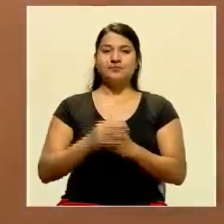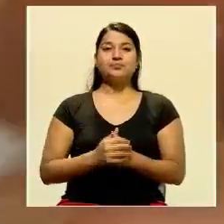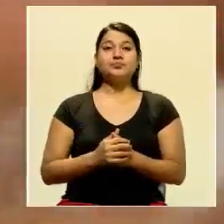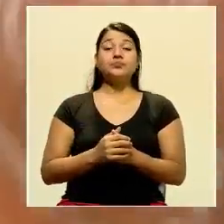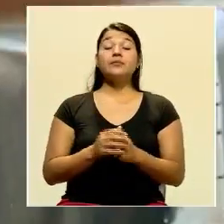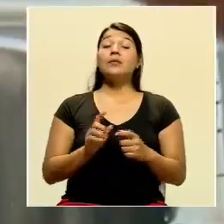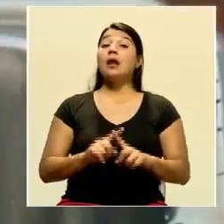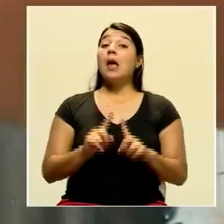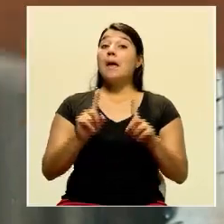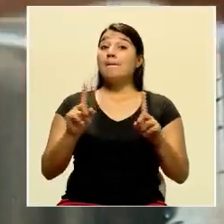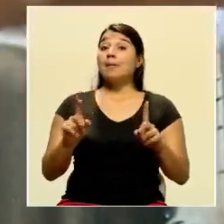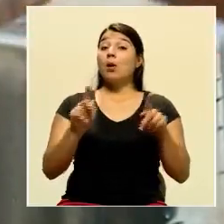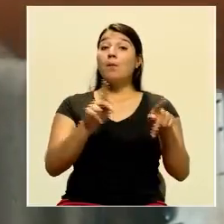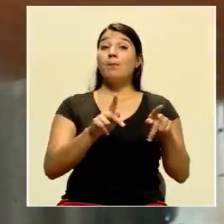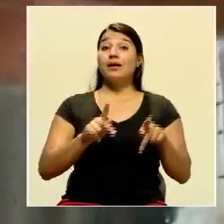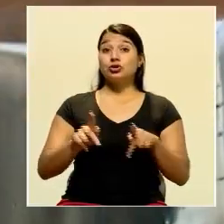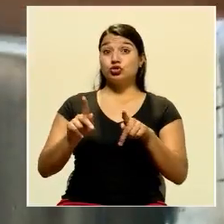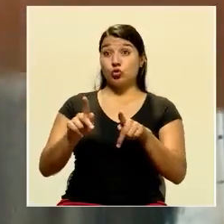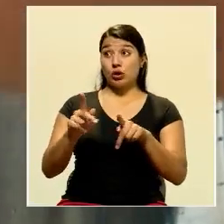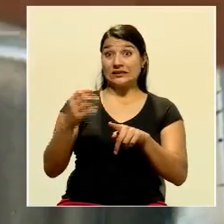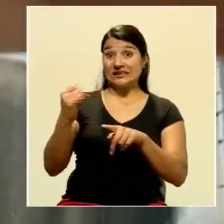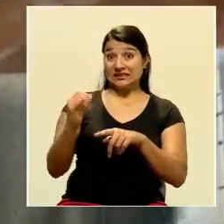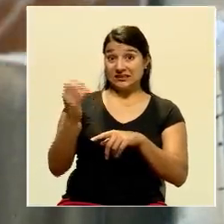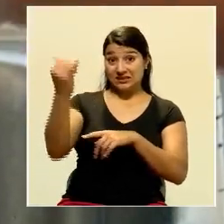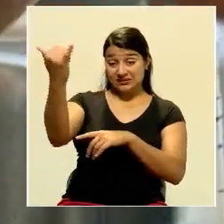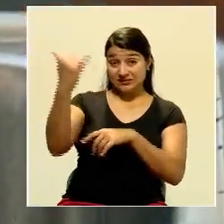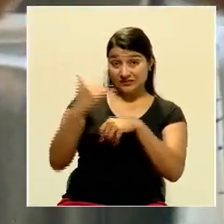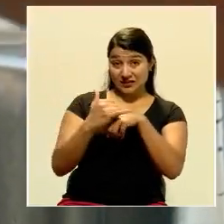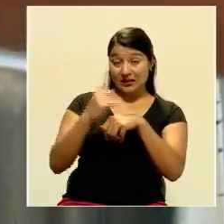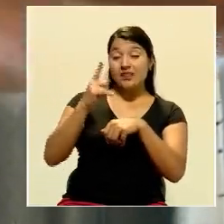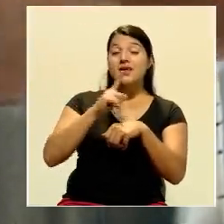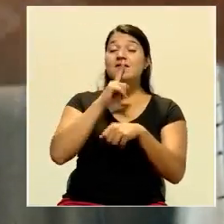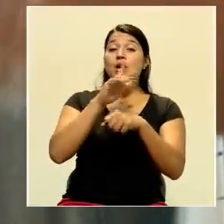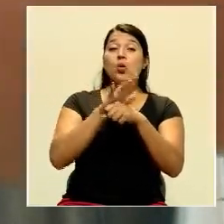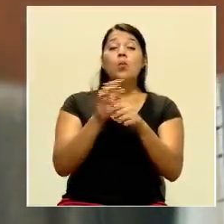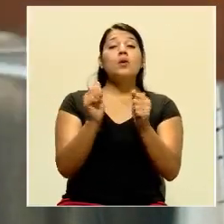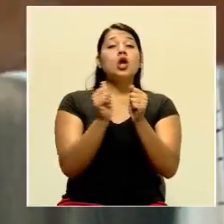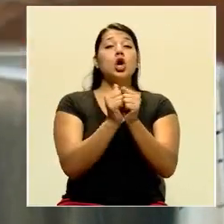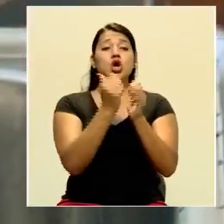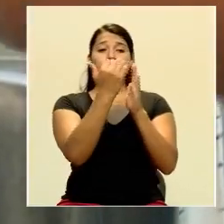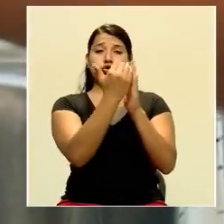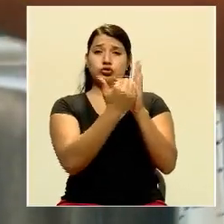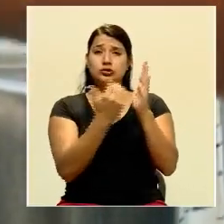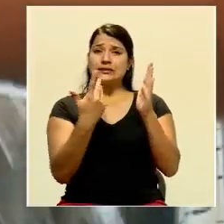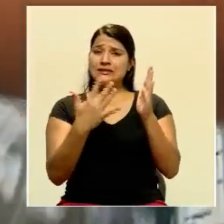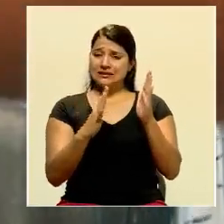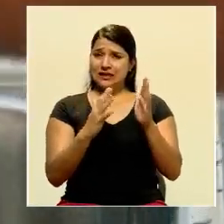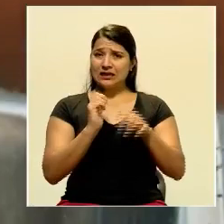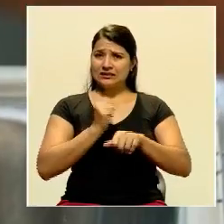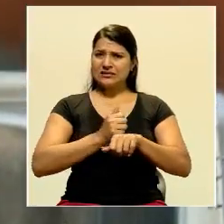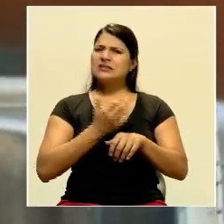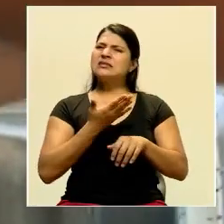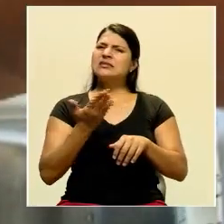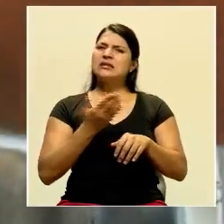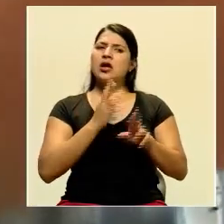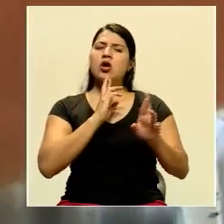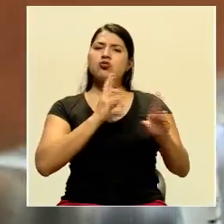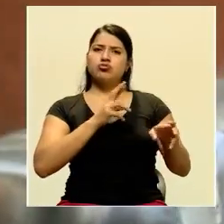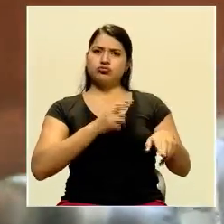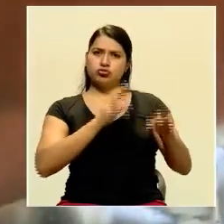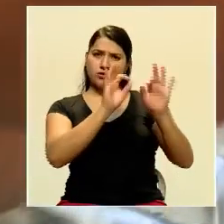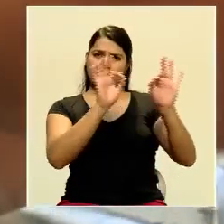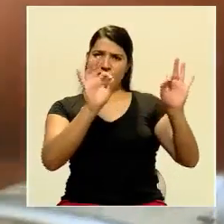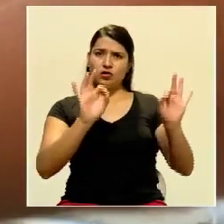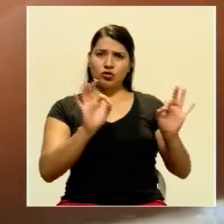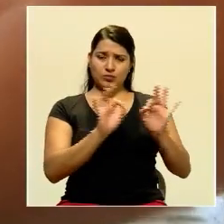Eso sí, los pasajeros deben cumplir con el protocolo establecido, llenar el pase de salud antes de abordar